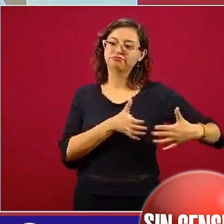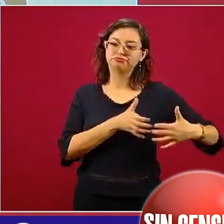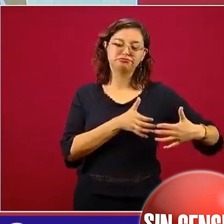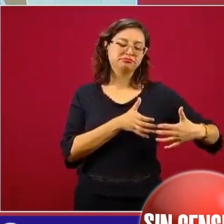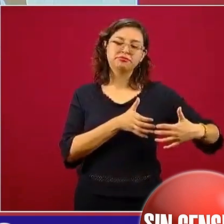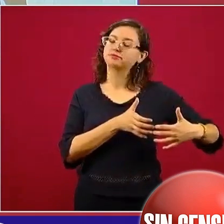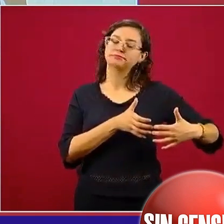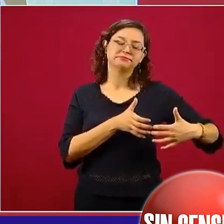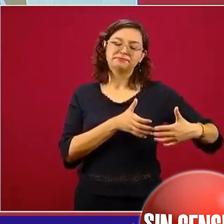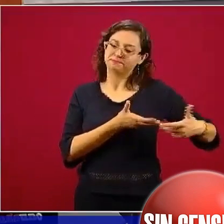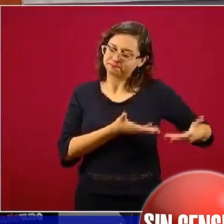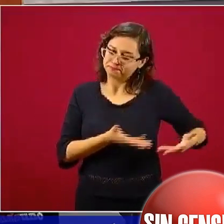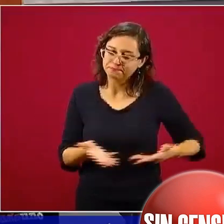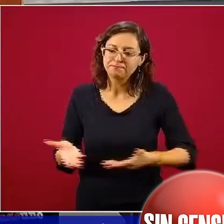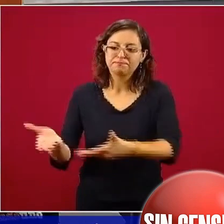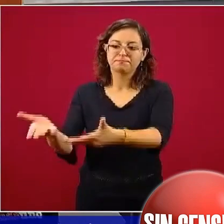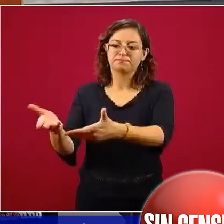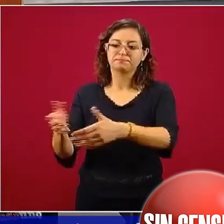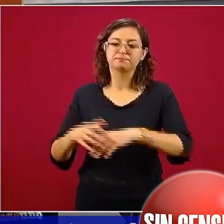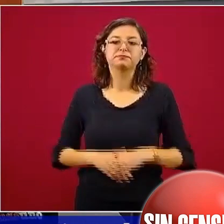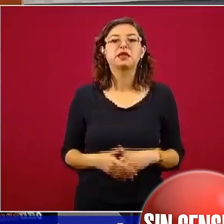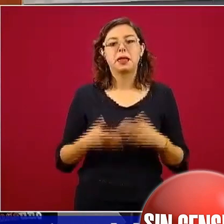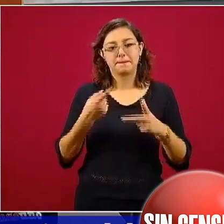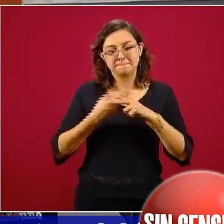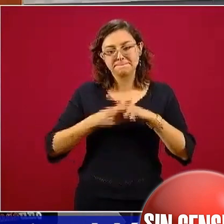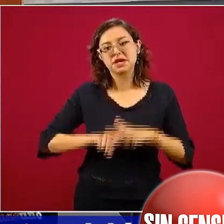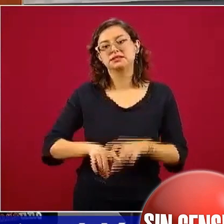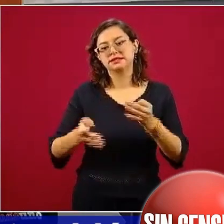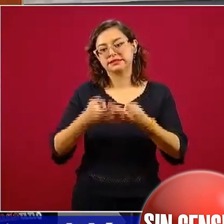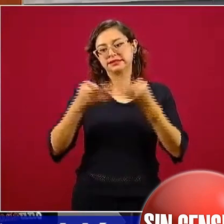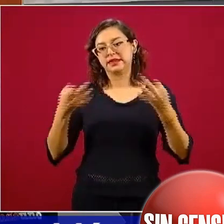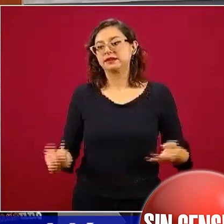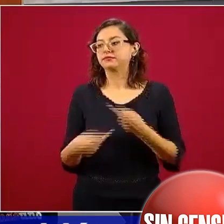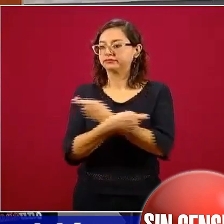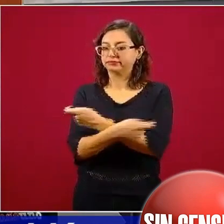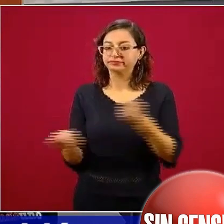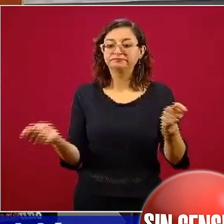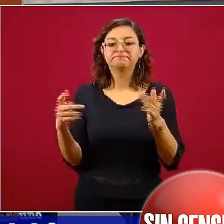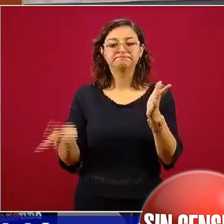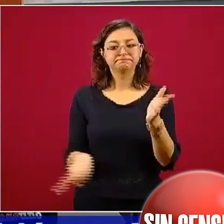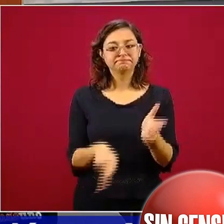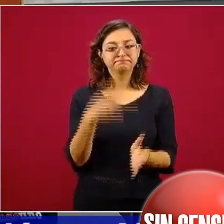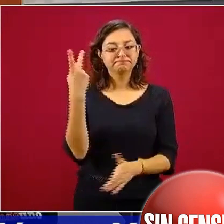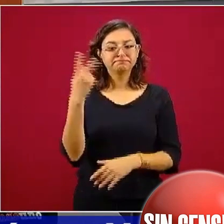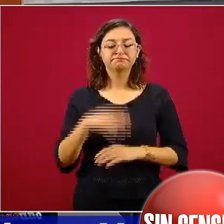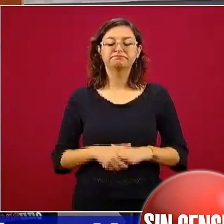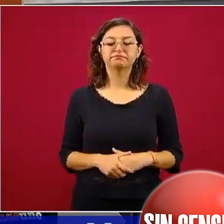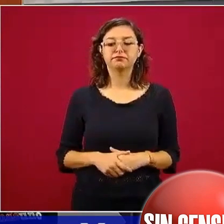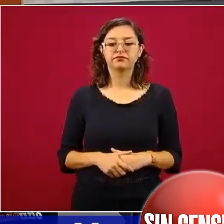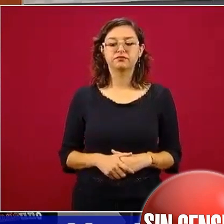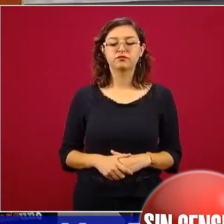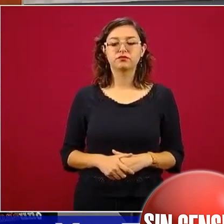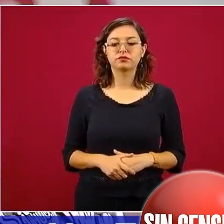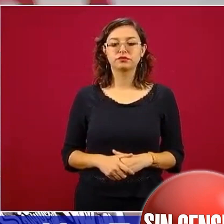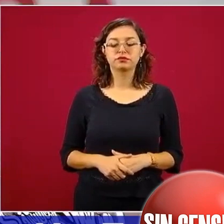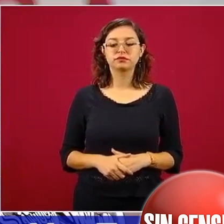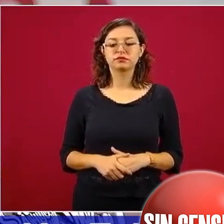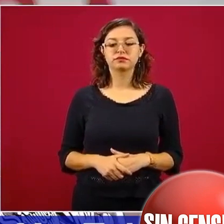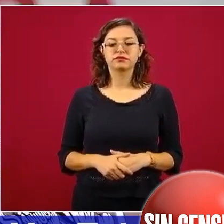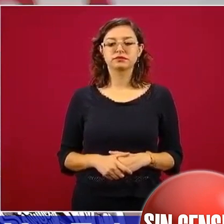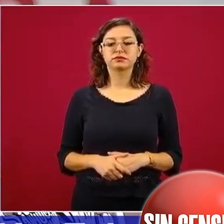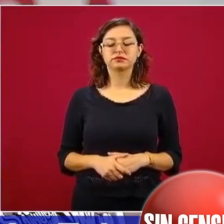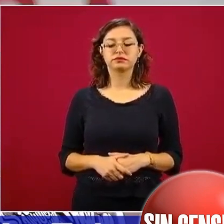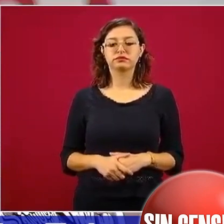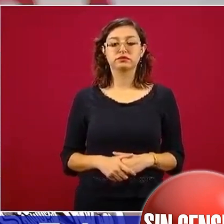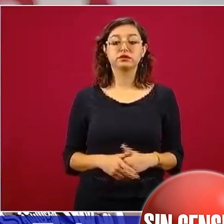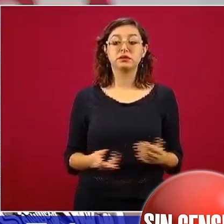Y así inicia el reparto agrario. Don Venustiano tiene todavía